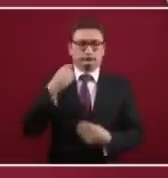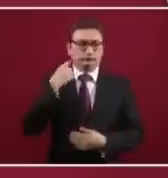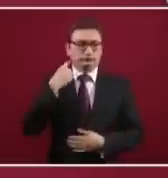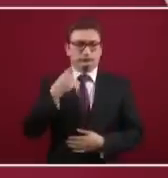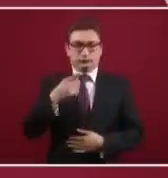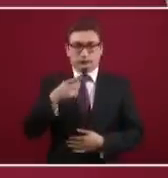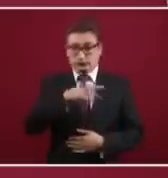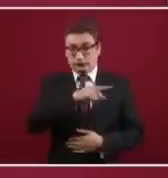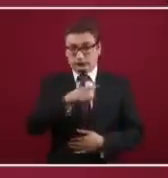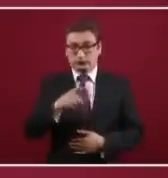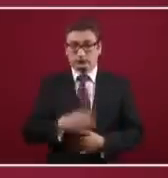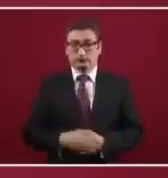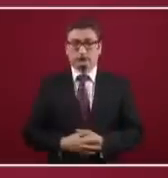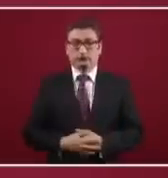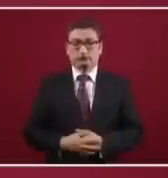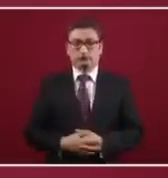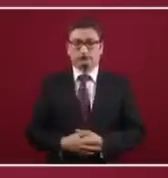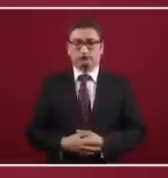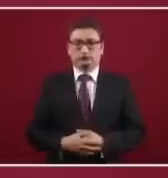¿Fueron ellos?